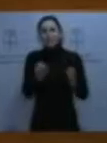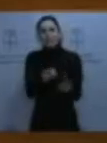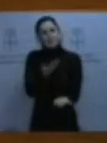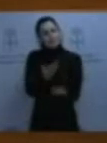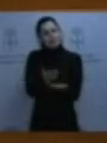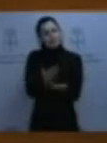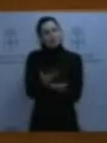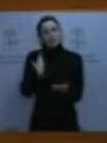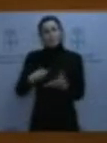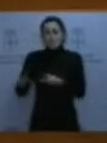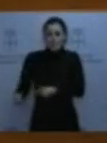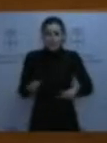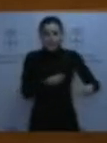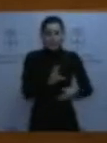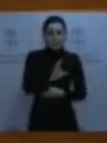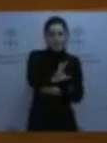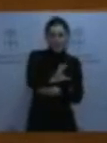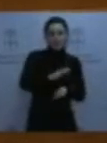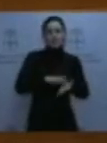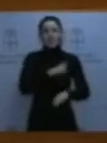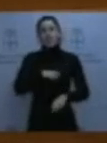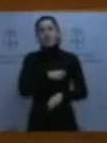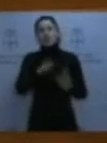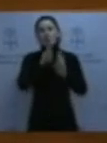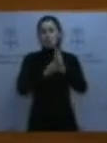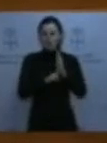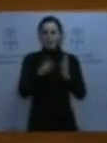esta documentación a la Comisión de Reglamento.